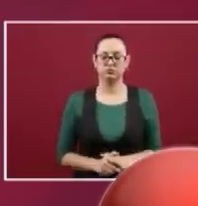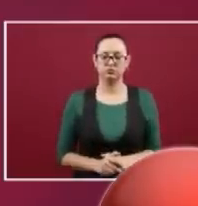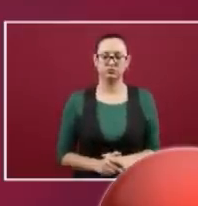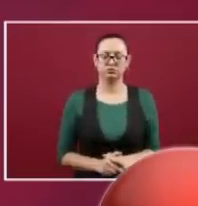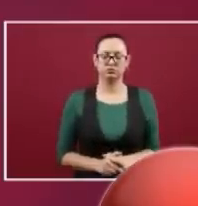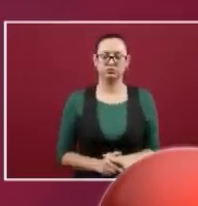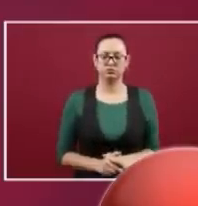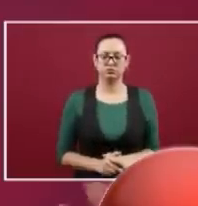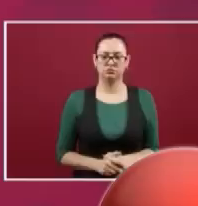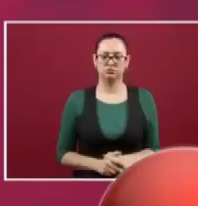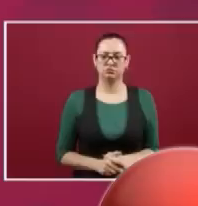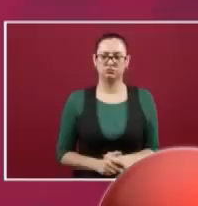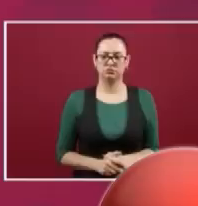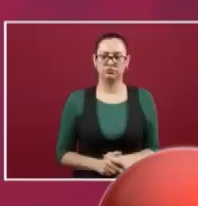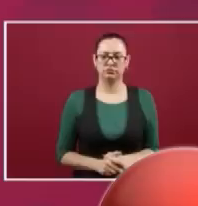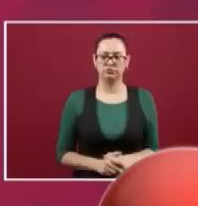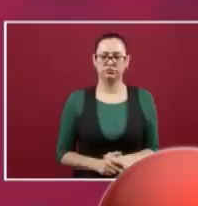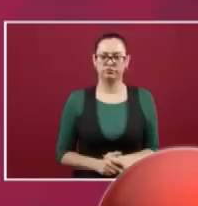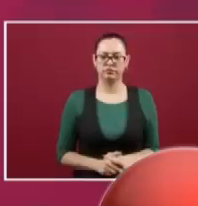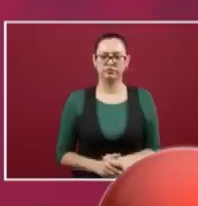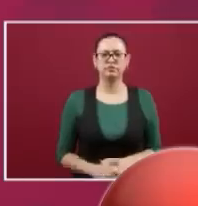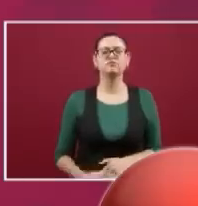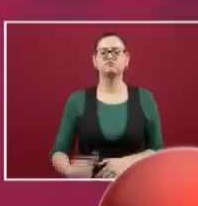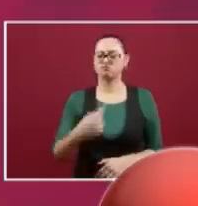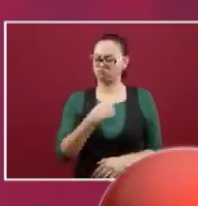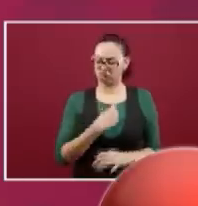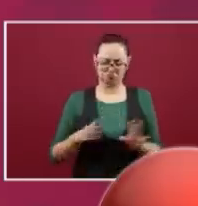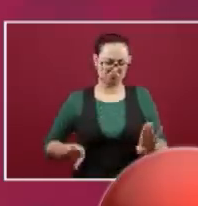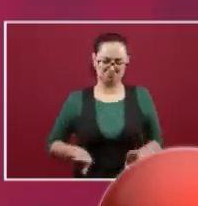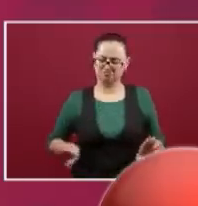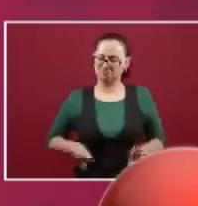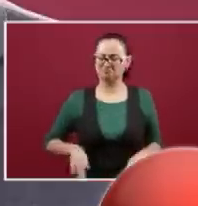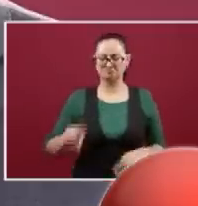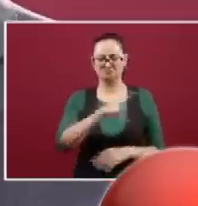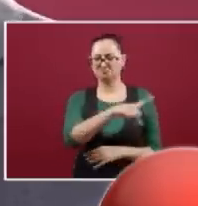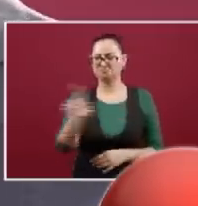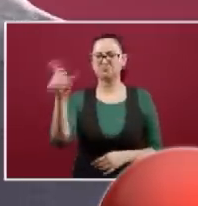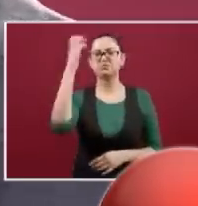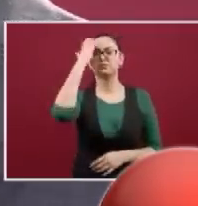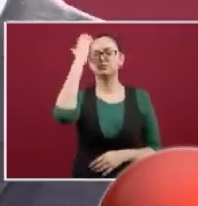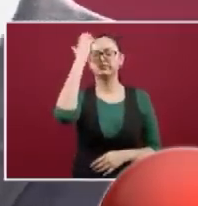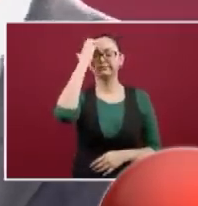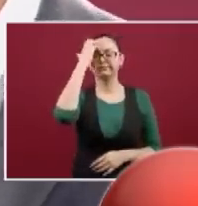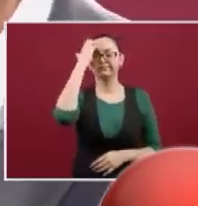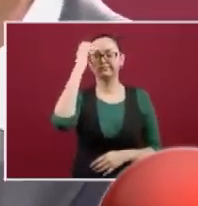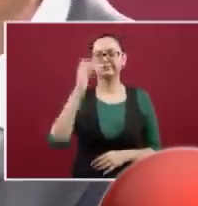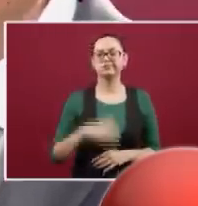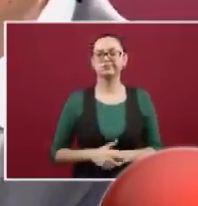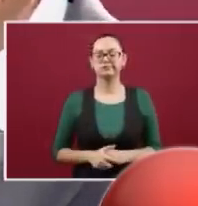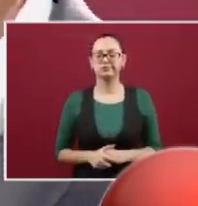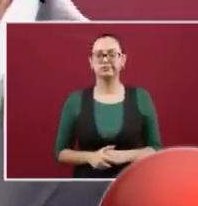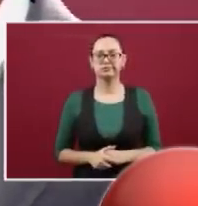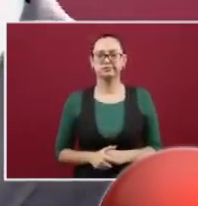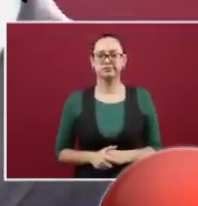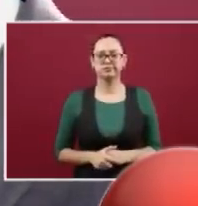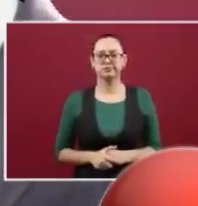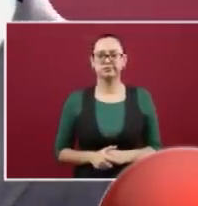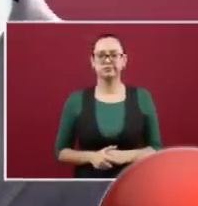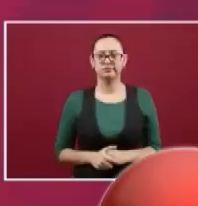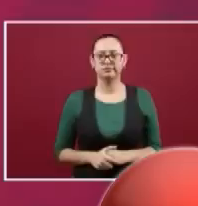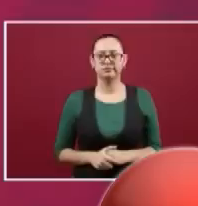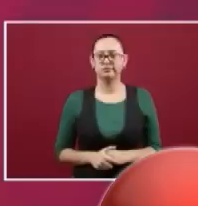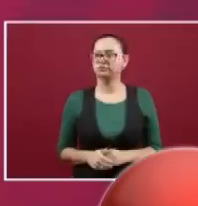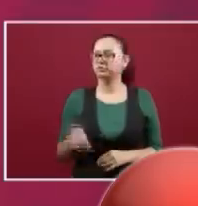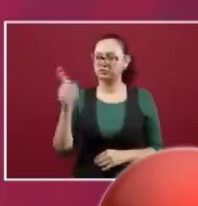Yo ya conocen mi postura, aunque respeto la voluntad